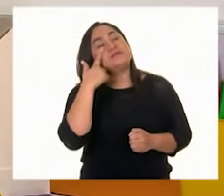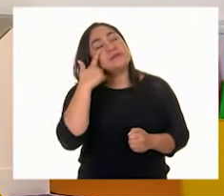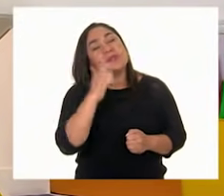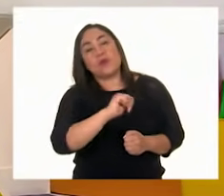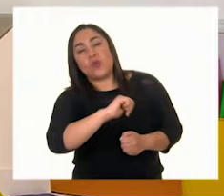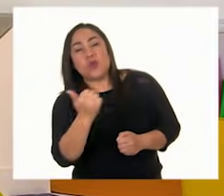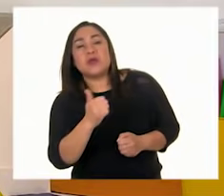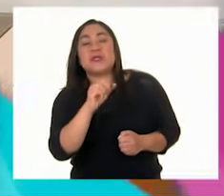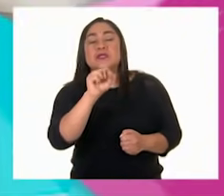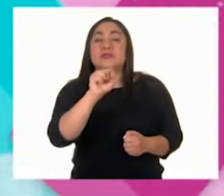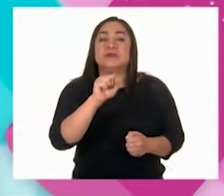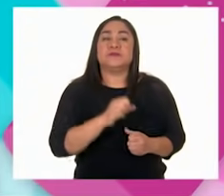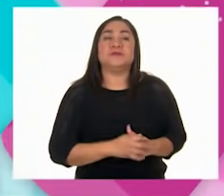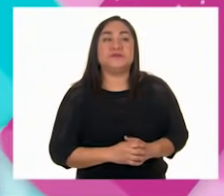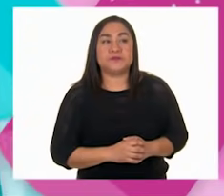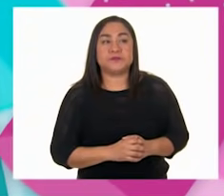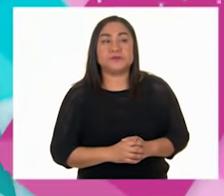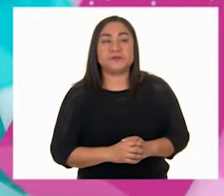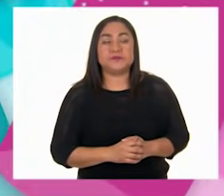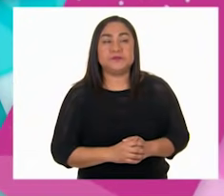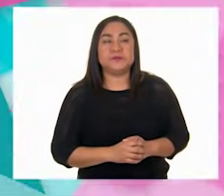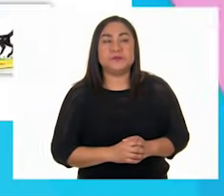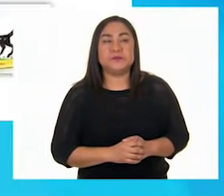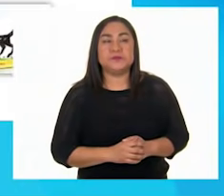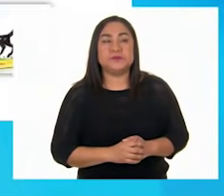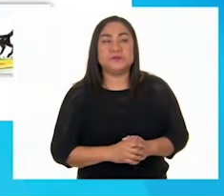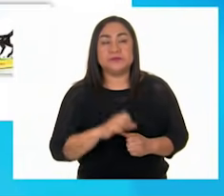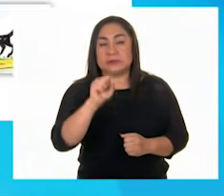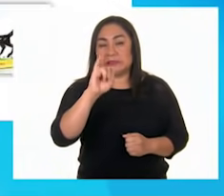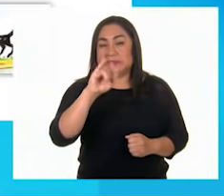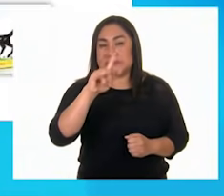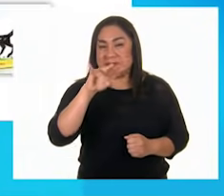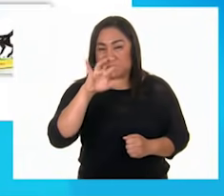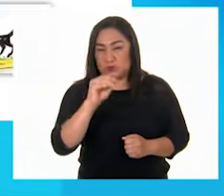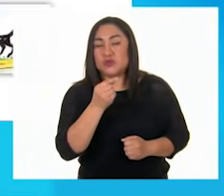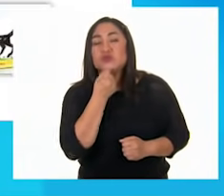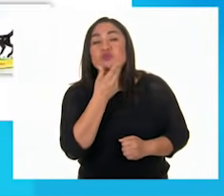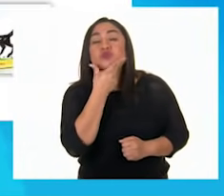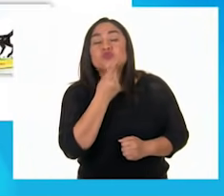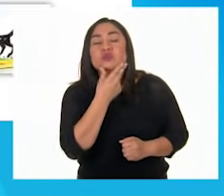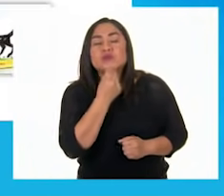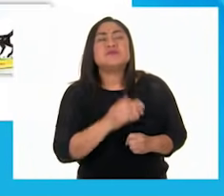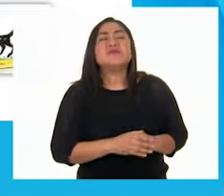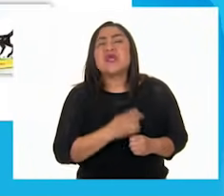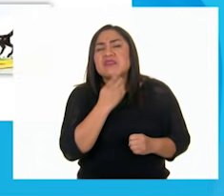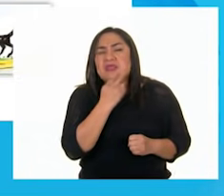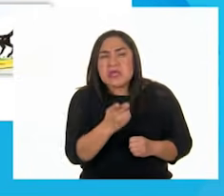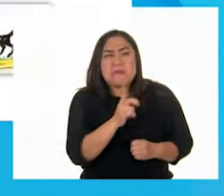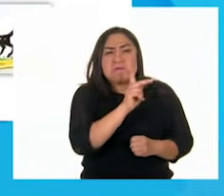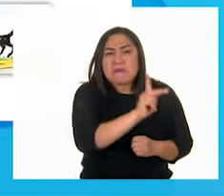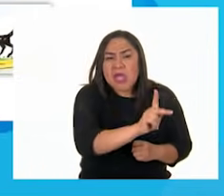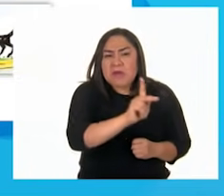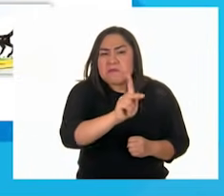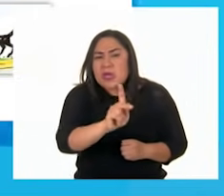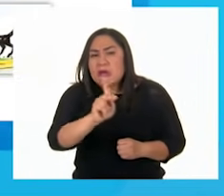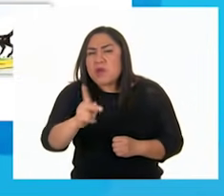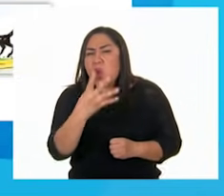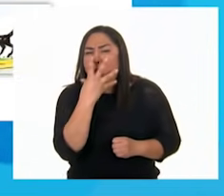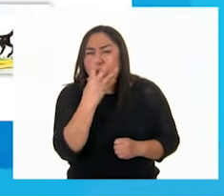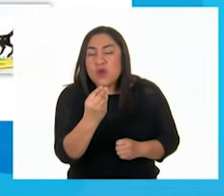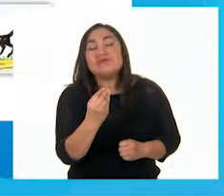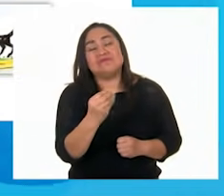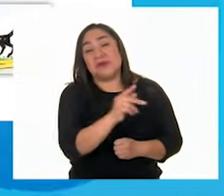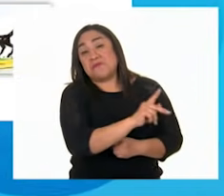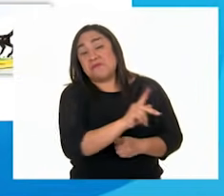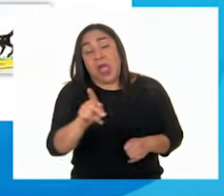con Silvio. El parecido de los lobos es que todos están hambrientos. Son feroces